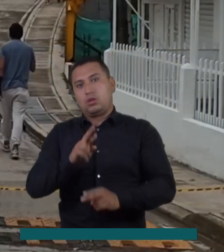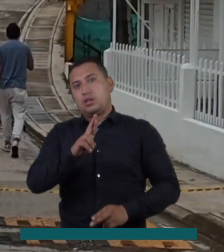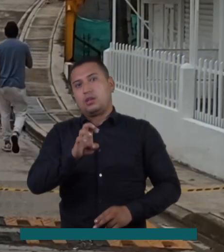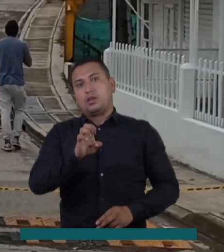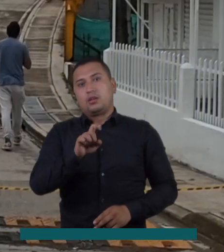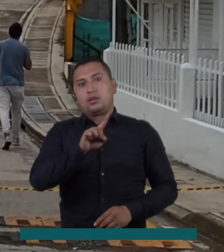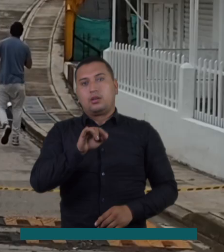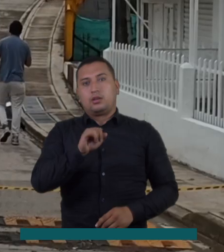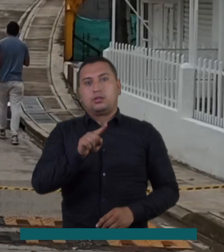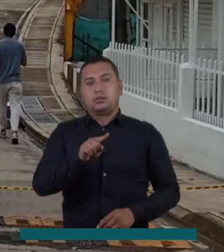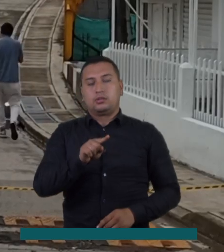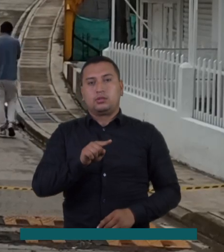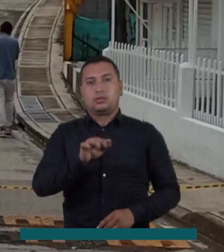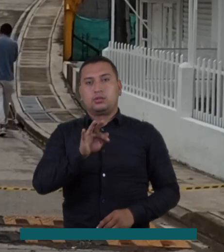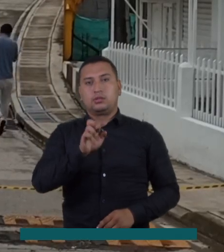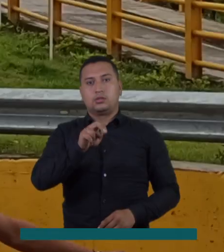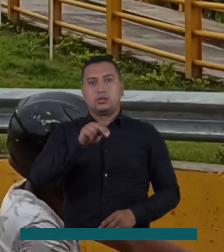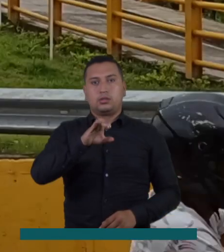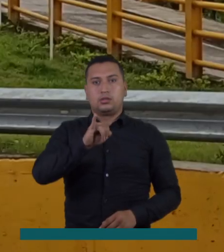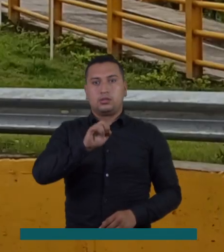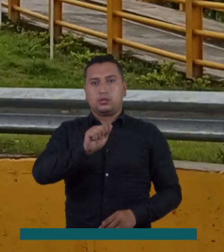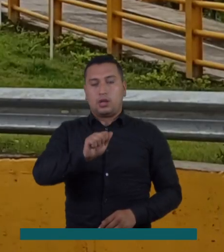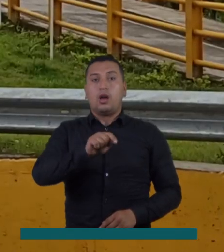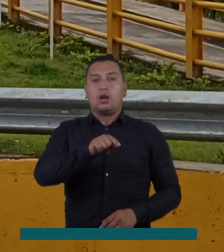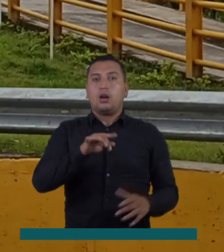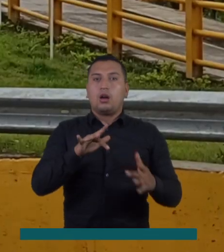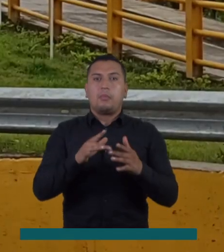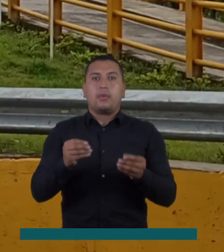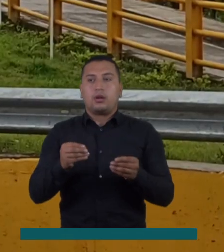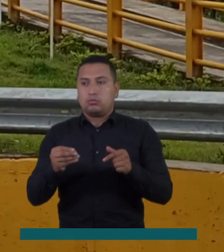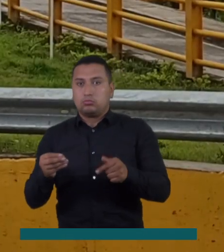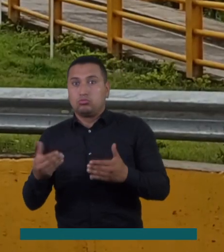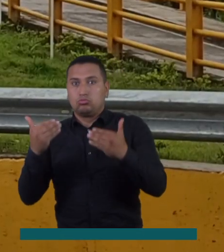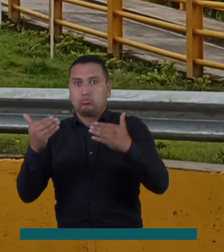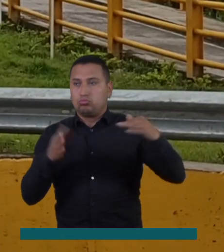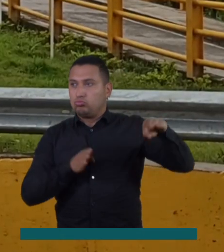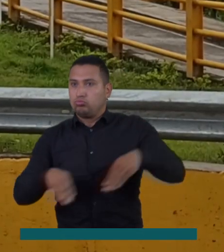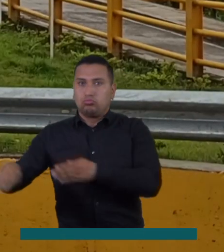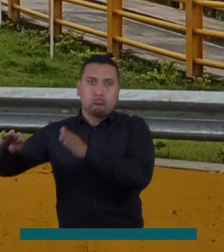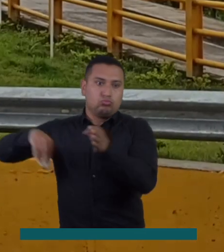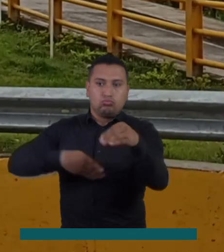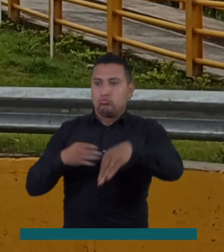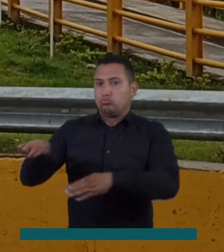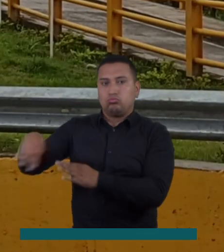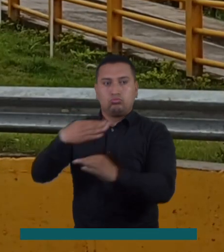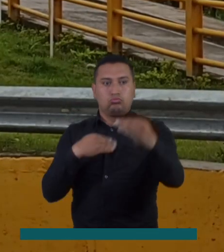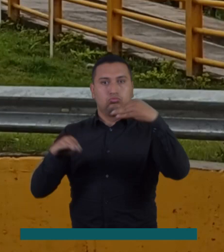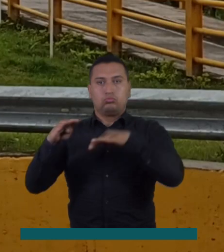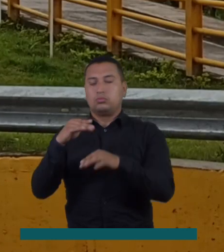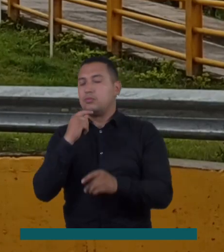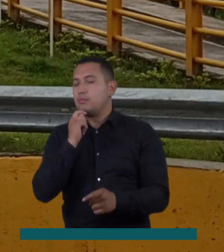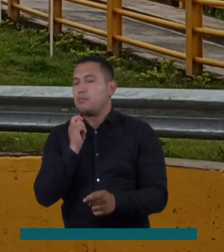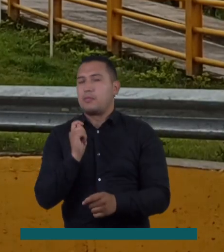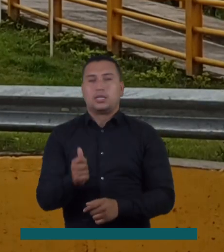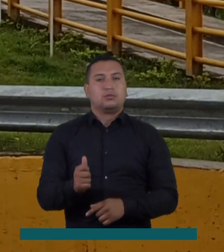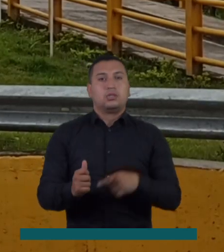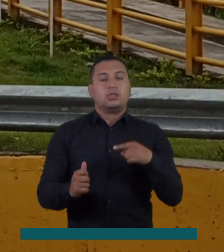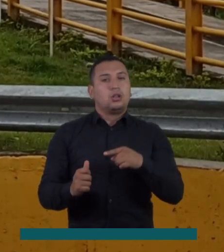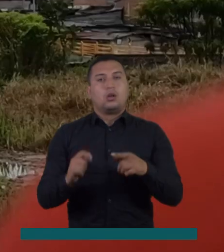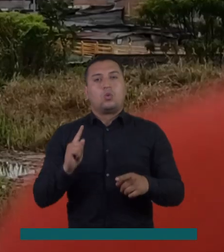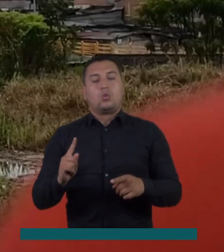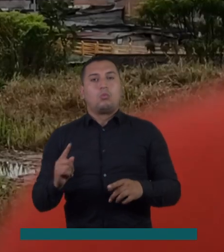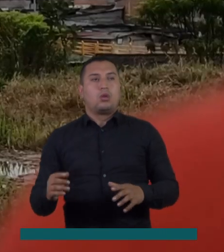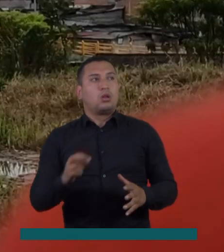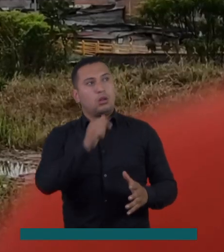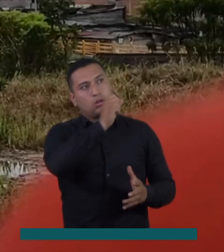terminado y entregado para su puesta en funcionamiento, ya que entra a mejorar la movilidad vehicular de los mocuanos. Obra realizada con recursos regalías de la